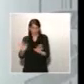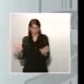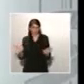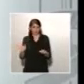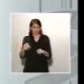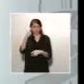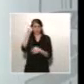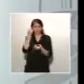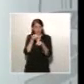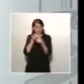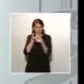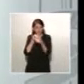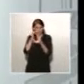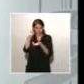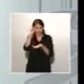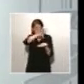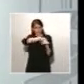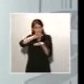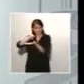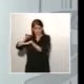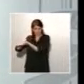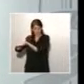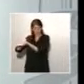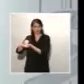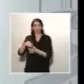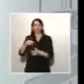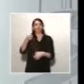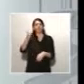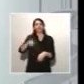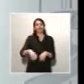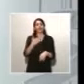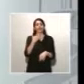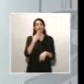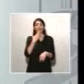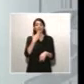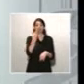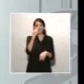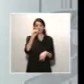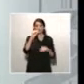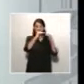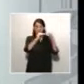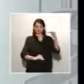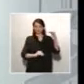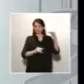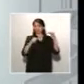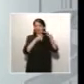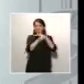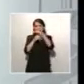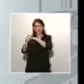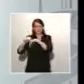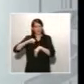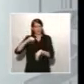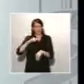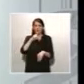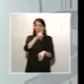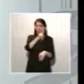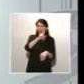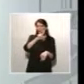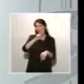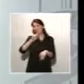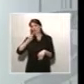analizado. Los menores de 20 años suponen el 1-2% de los pacientes ingresados.